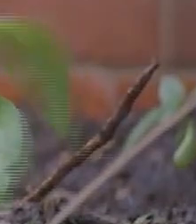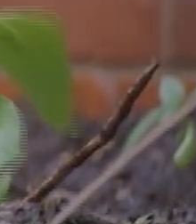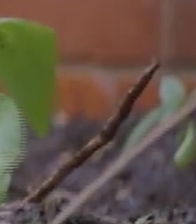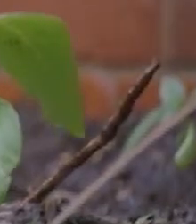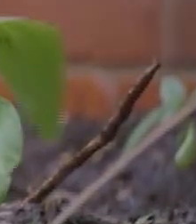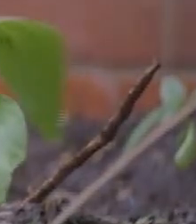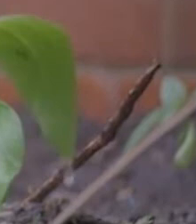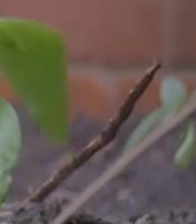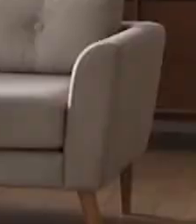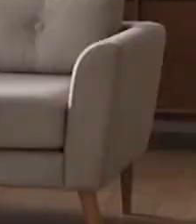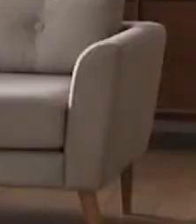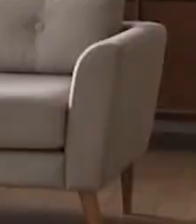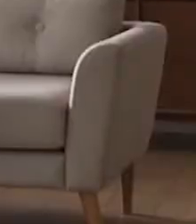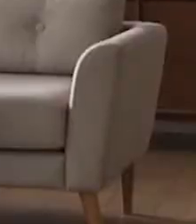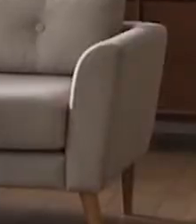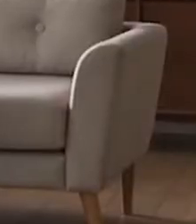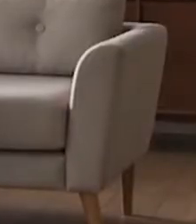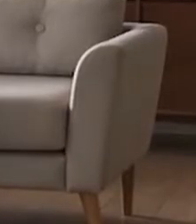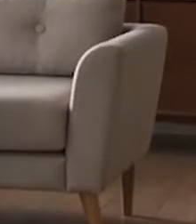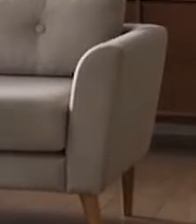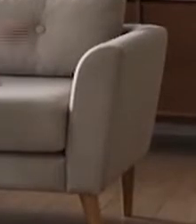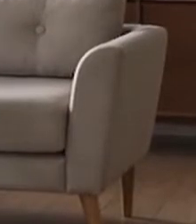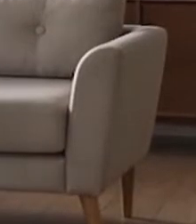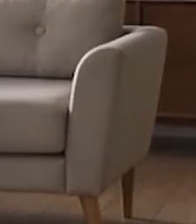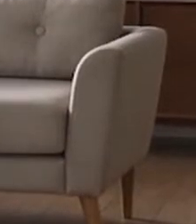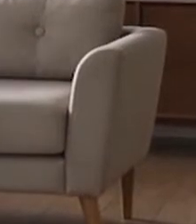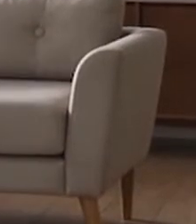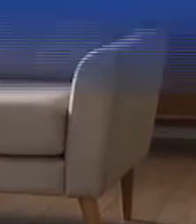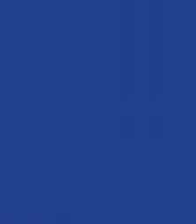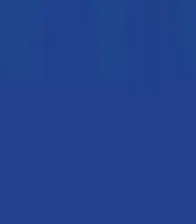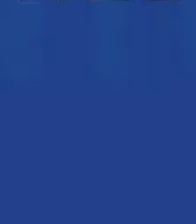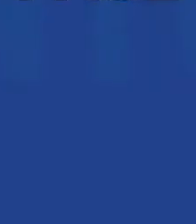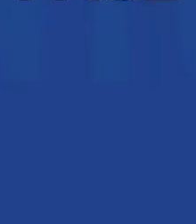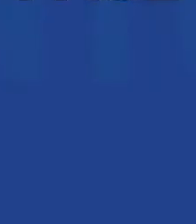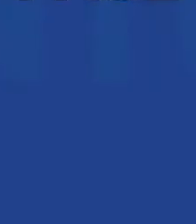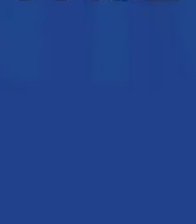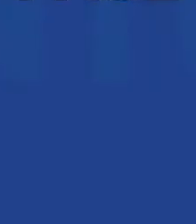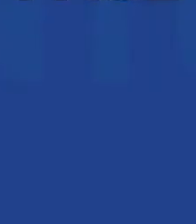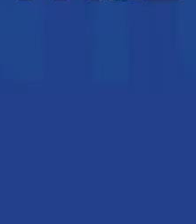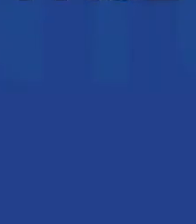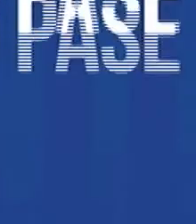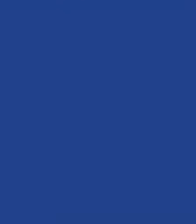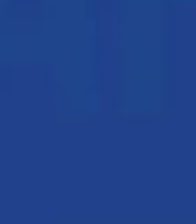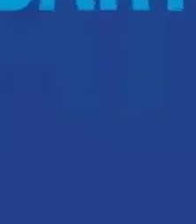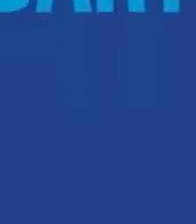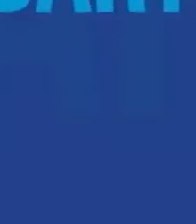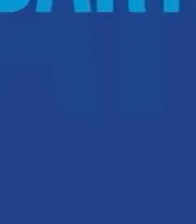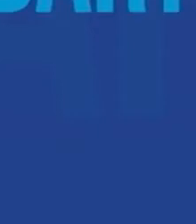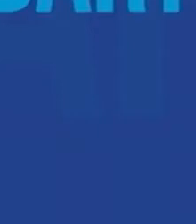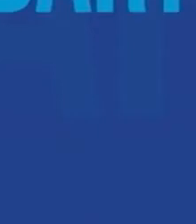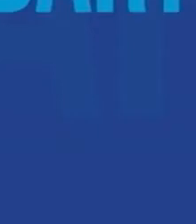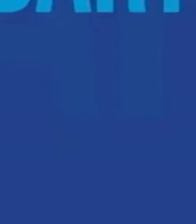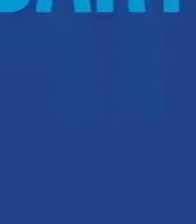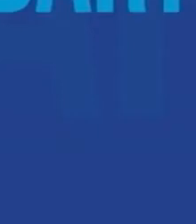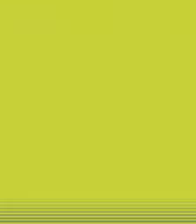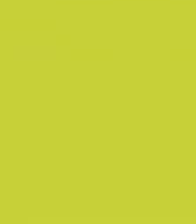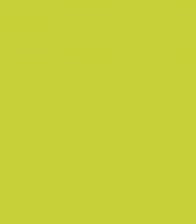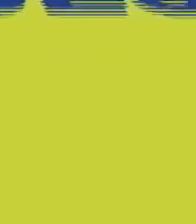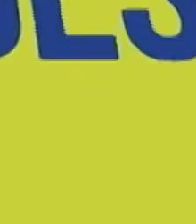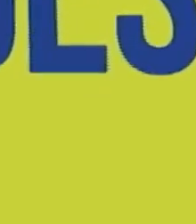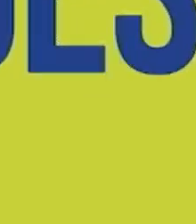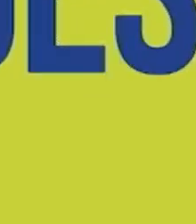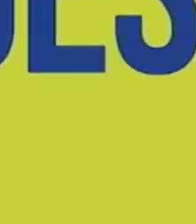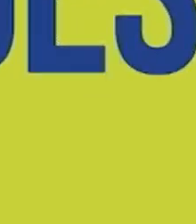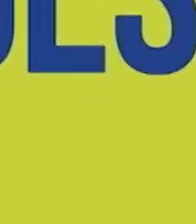El día que terminaste la huerta, el día que aprendiste un nuevo baile, cuando el aislamiento pase, ¿qué querés